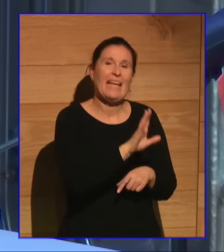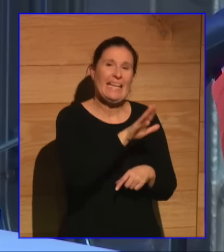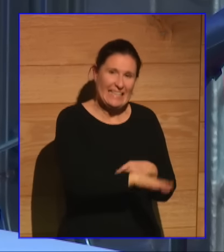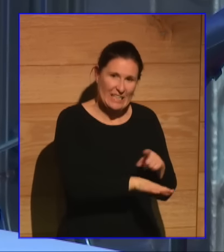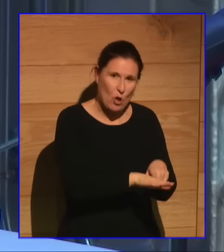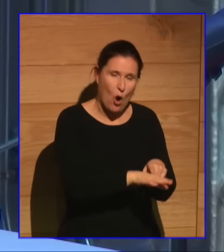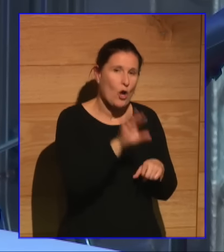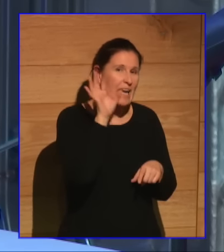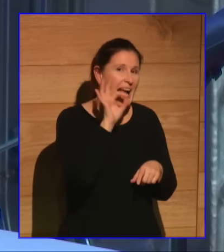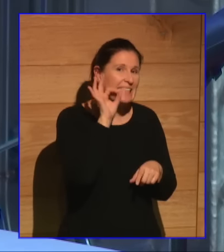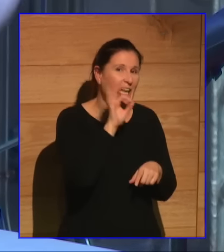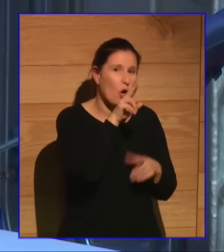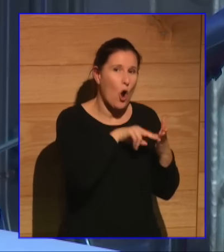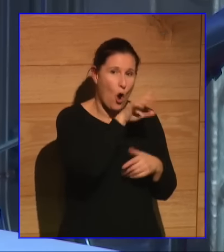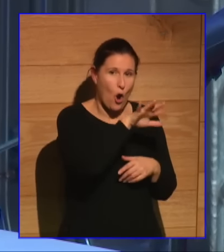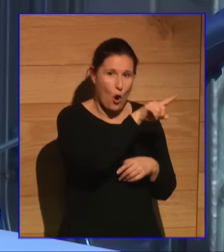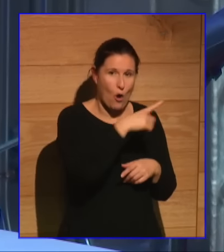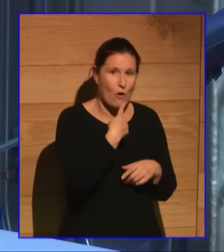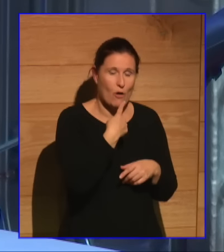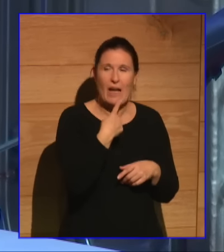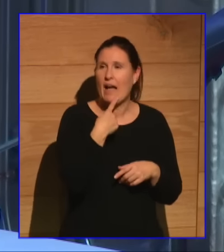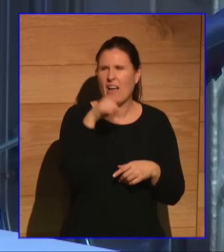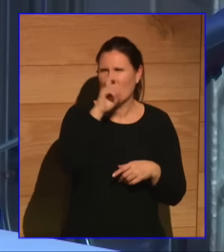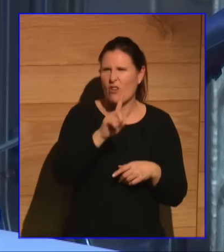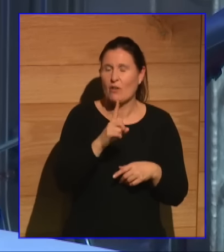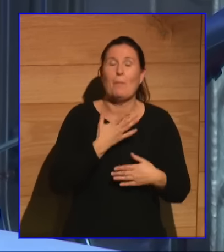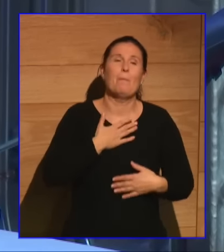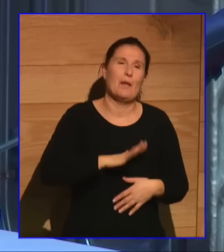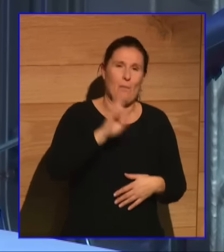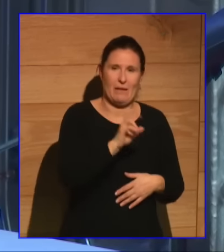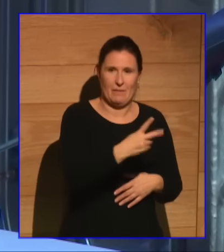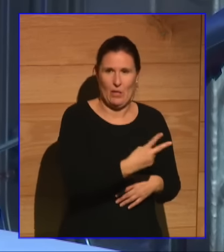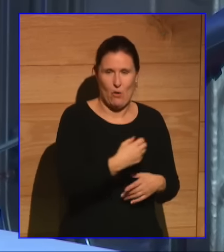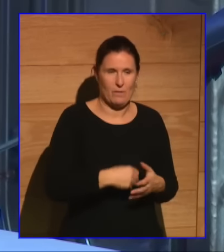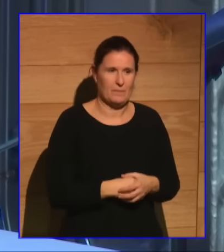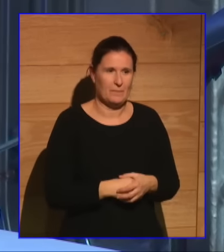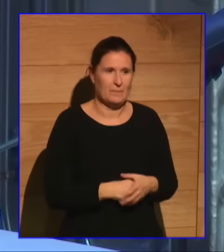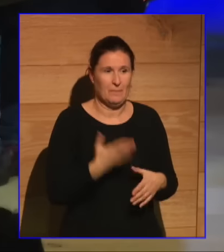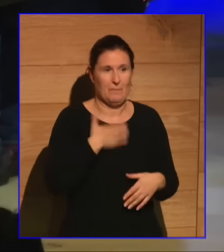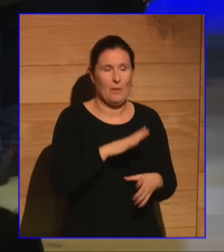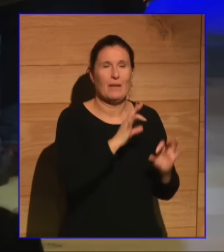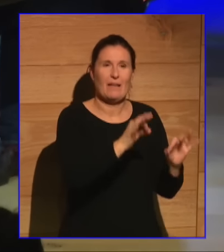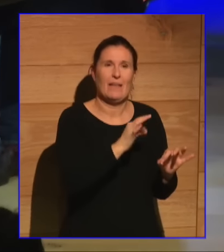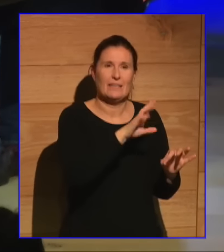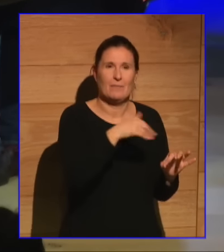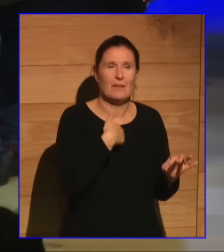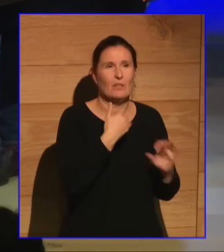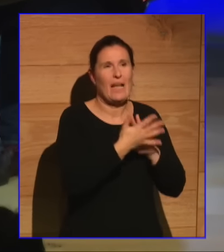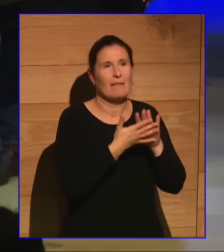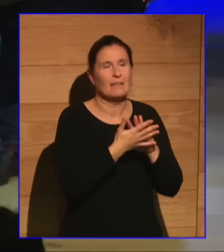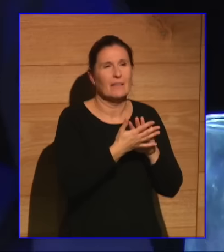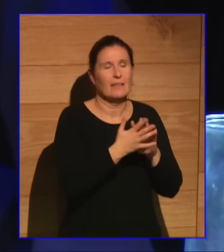Ah. No lo recuerda. No. Menos mal que estoy. Menos mal que siempre nos llevas a la tristeza